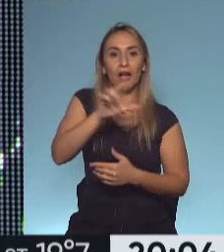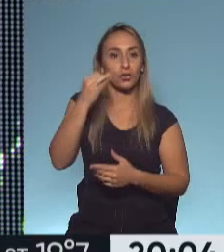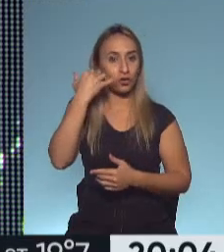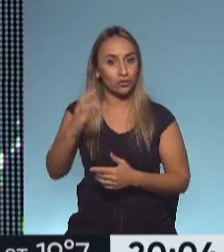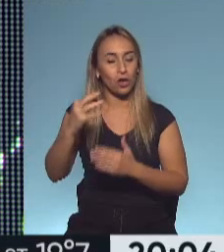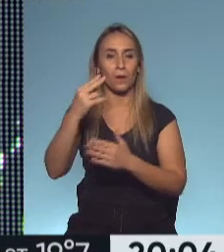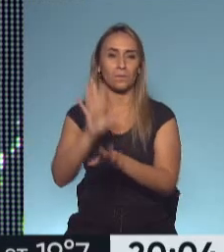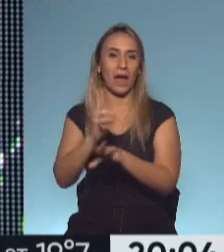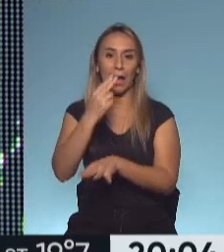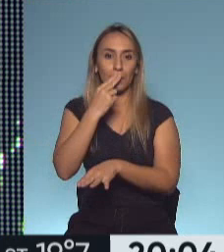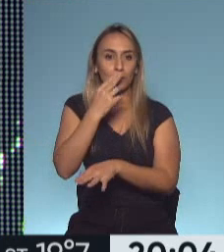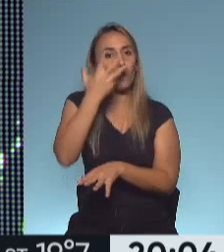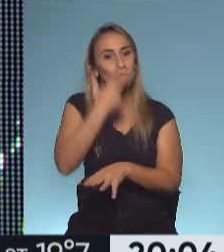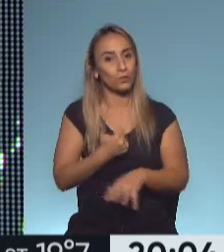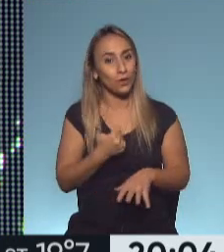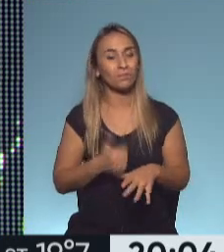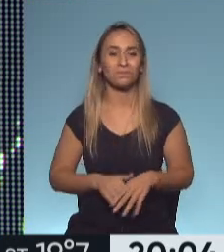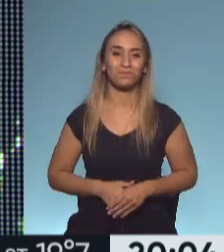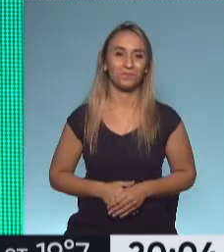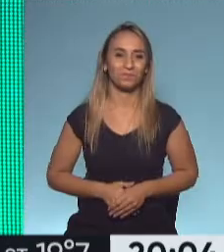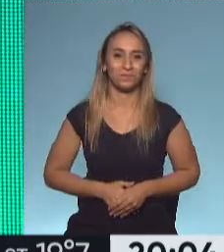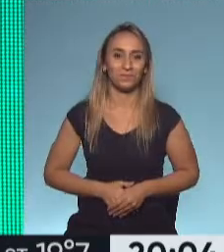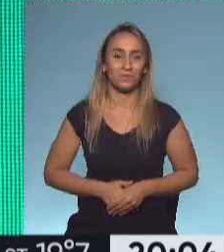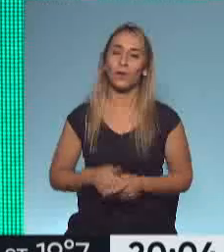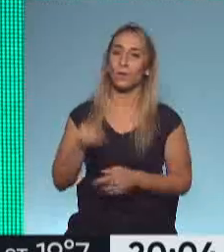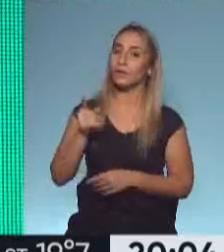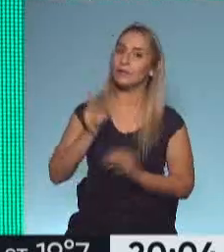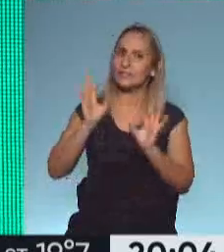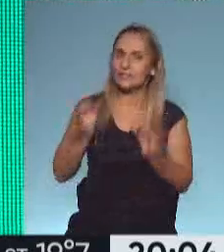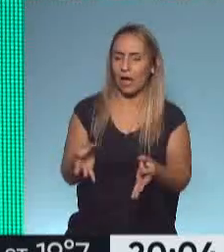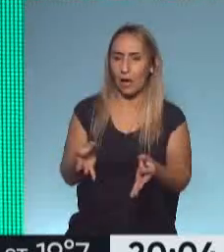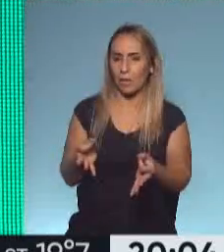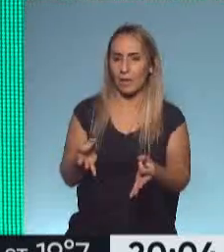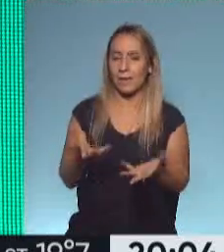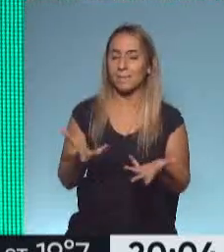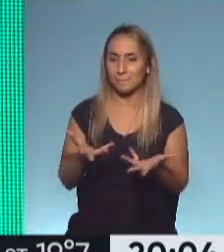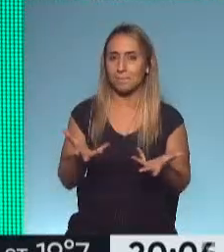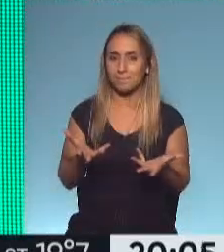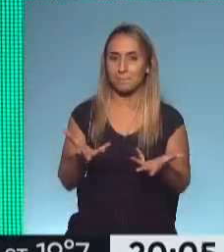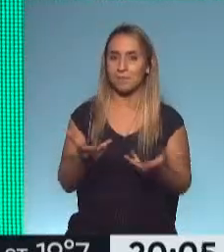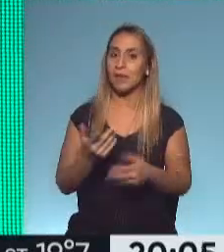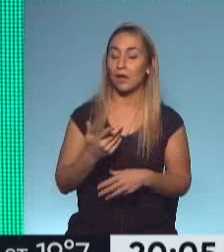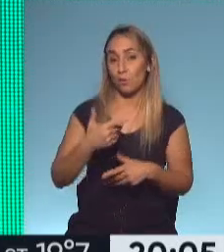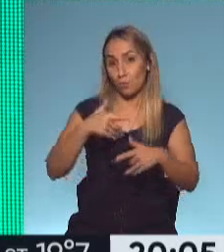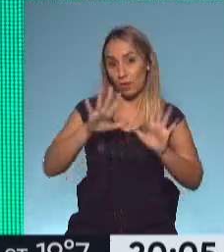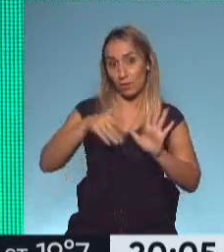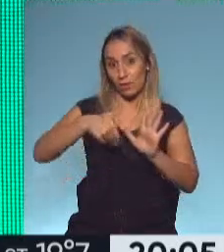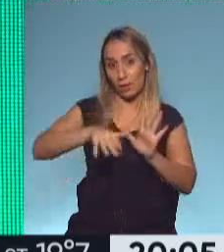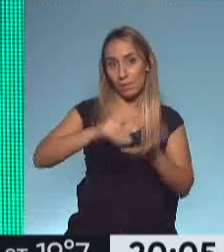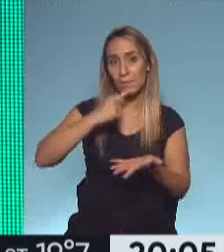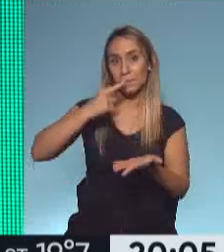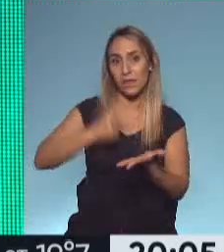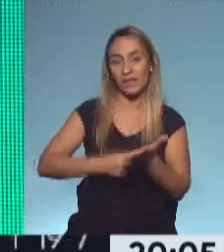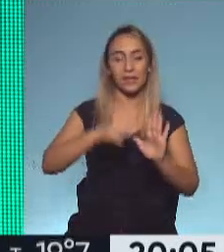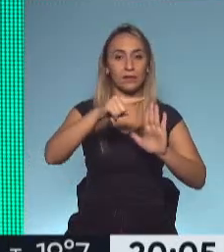haber venido. Un gran gusto. Como siempre. Bueno, sabe que estamos pendientes de posibles nuevas restricciones, de posibles nuevas